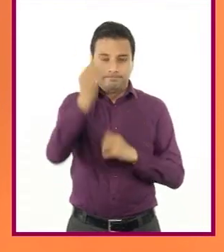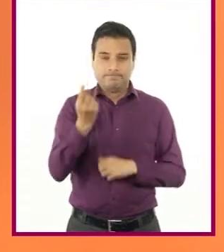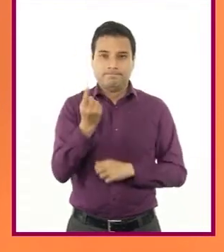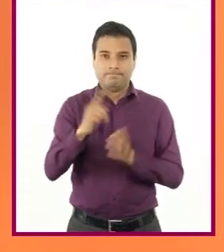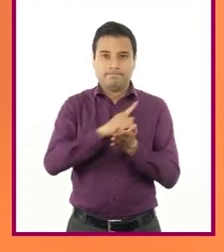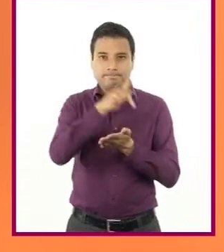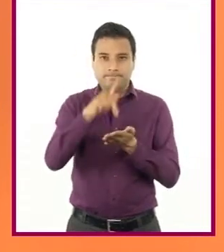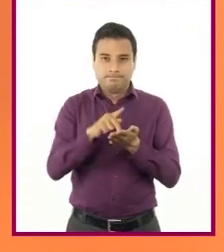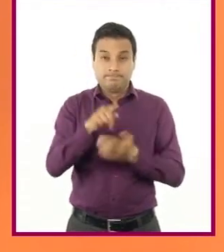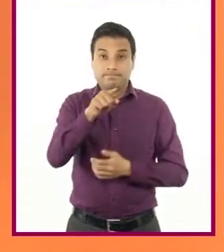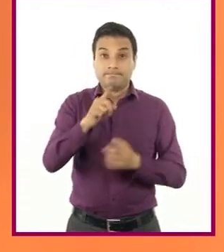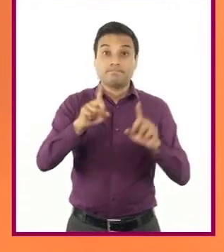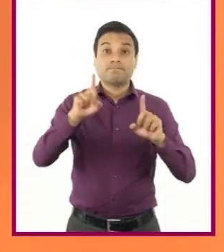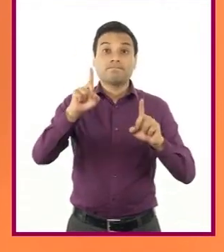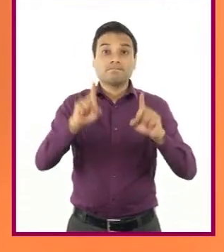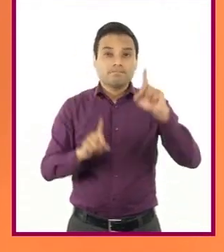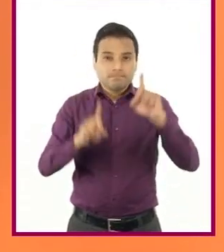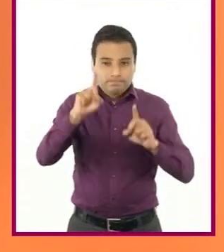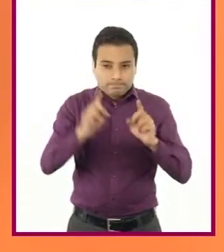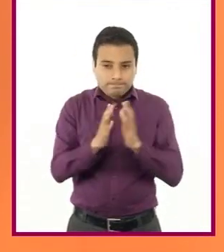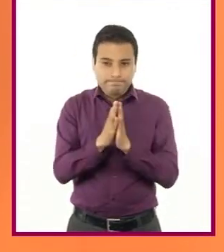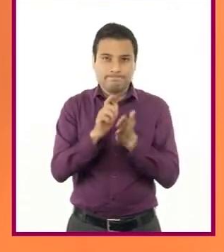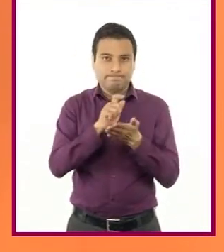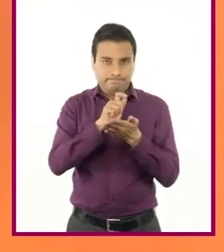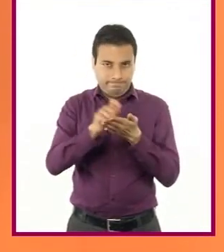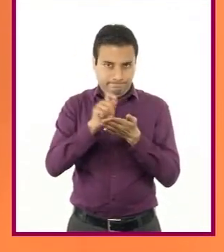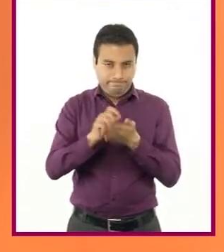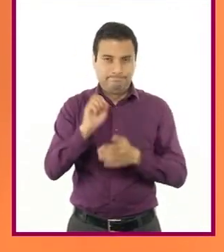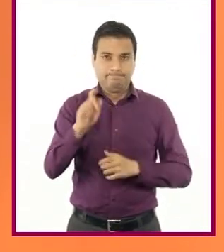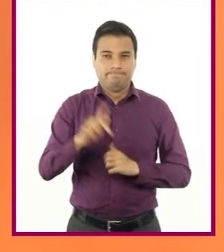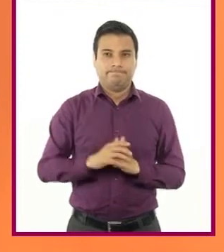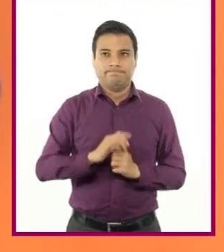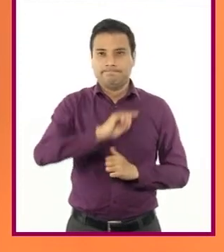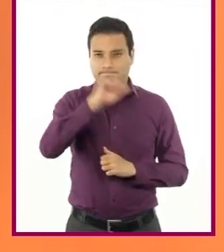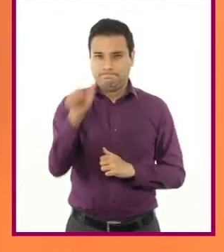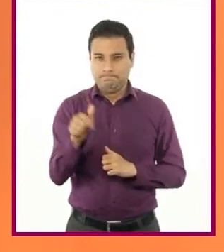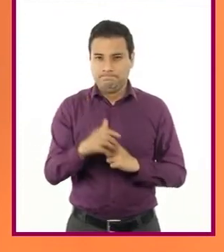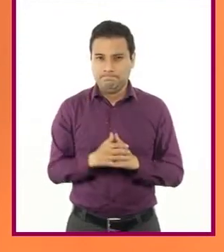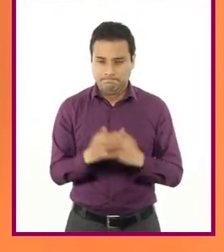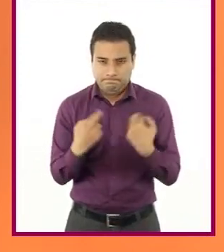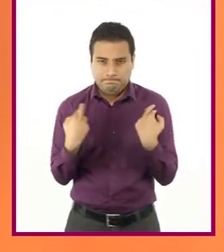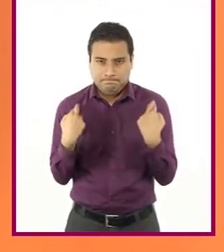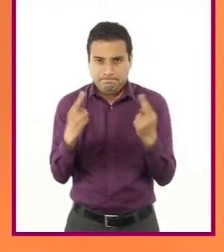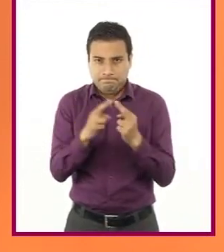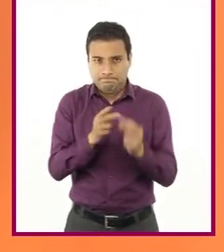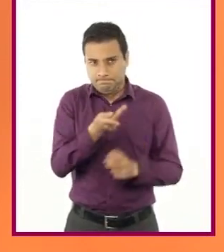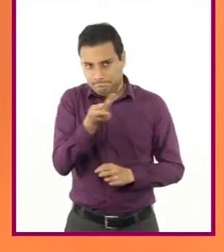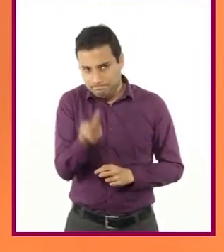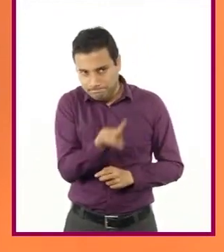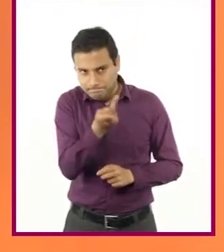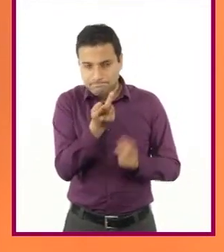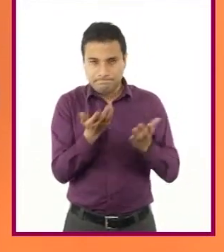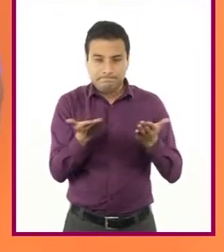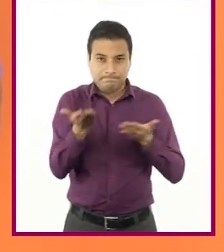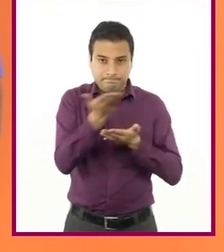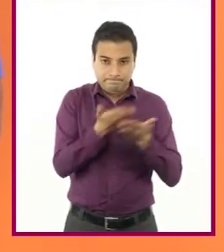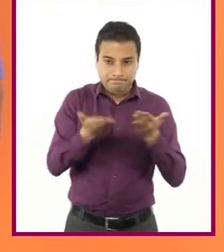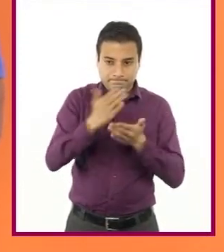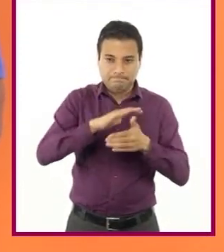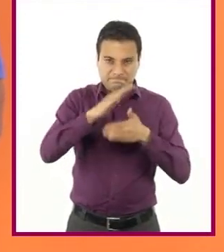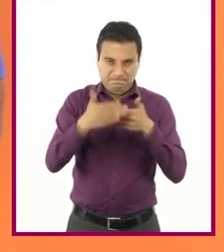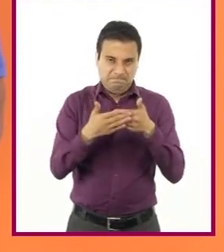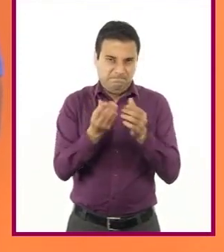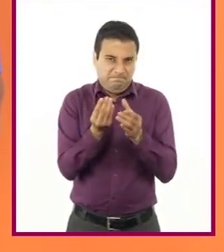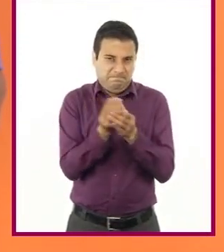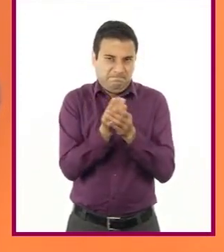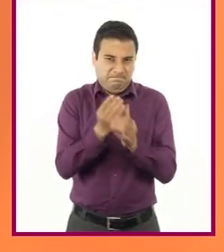registrar sus dudas, inquietudes y dificultades para que las compartan con sus profesoras y profesores en sus sesiones a